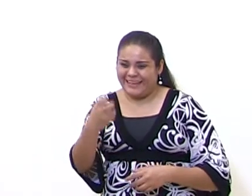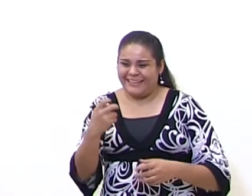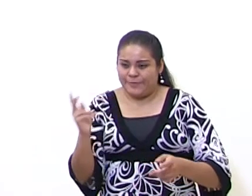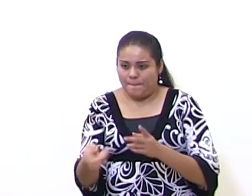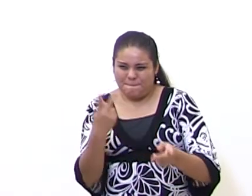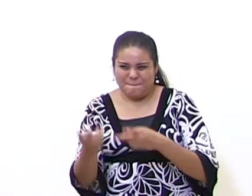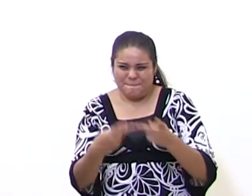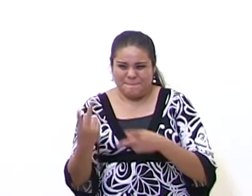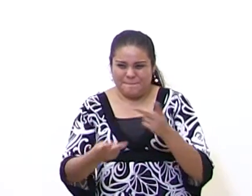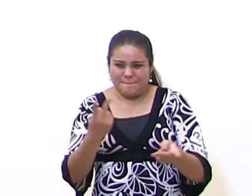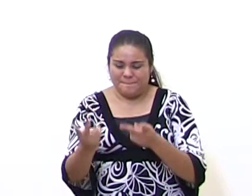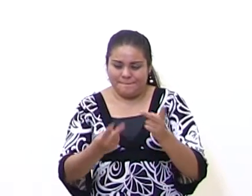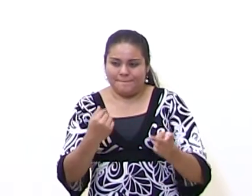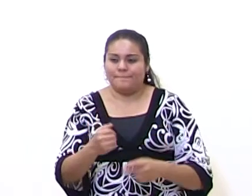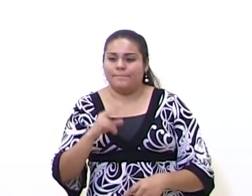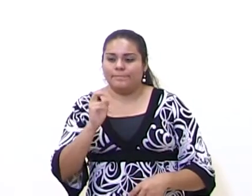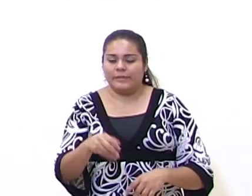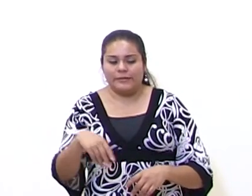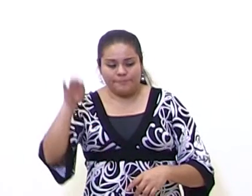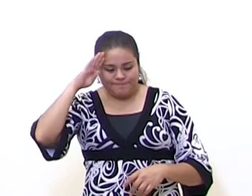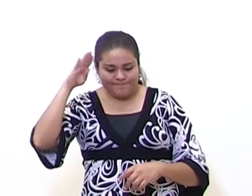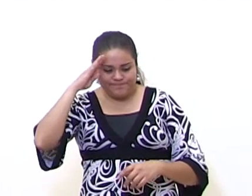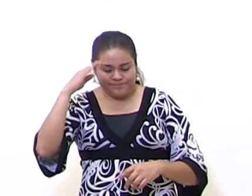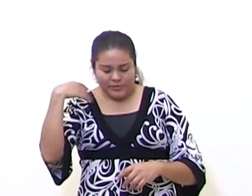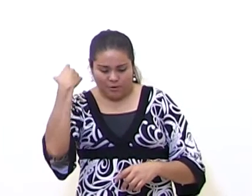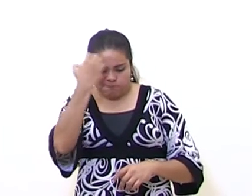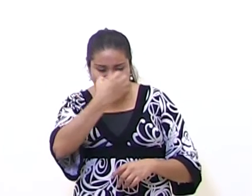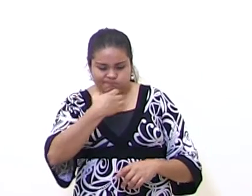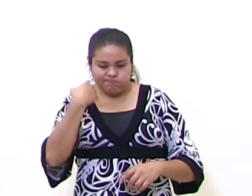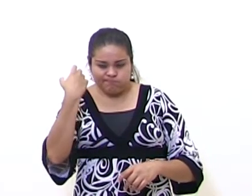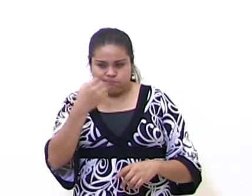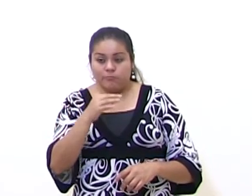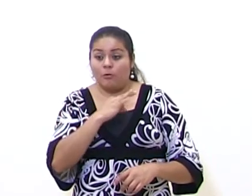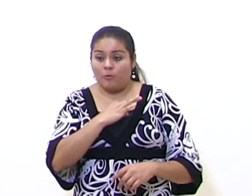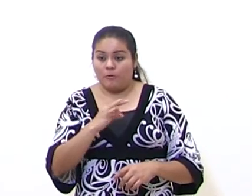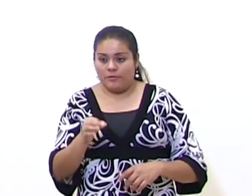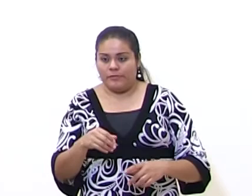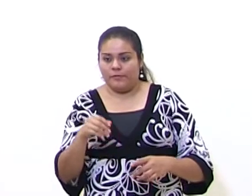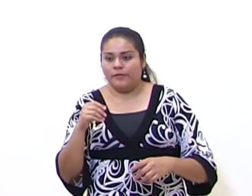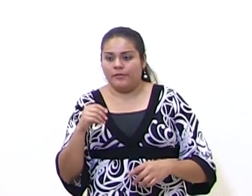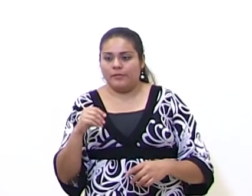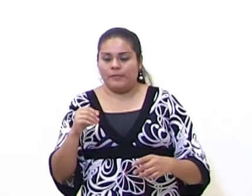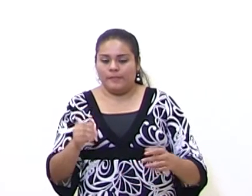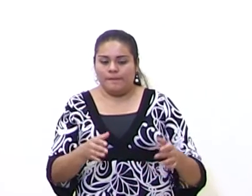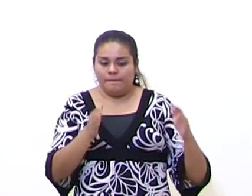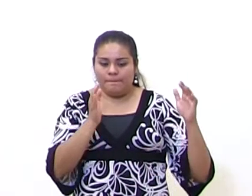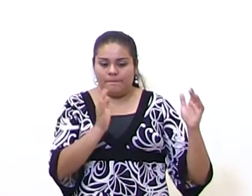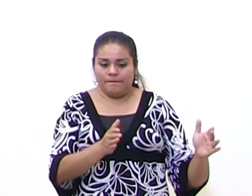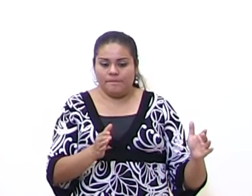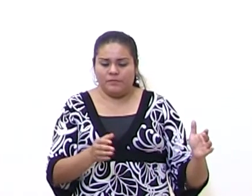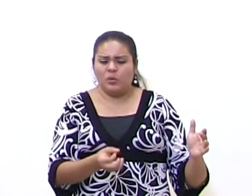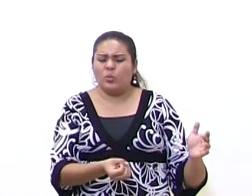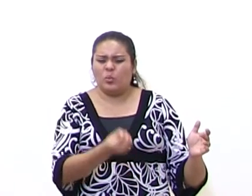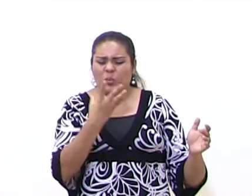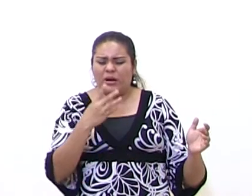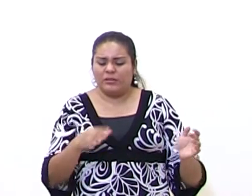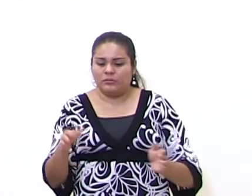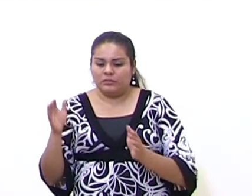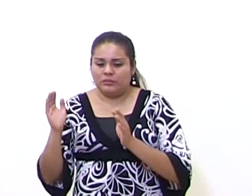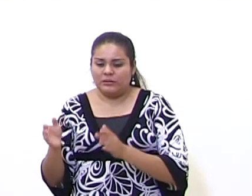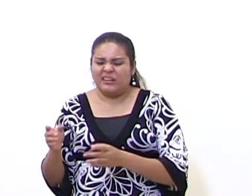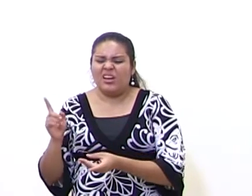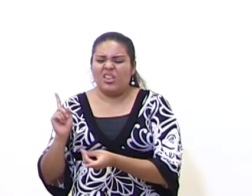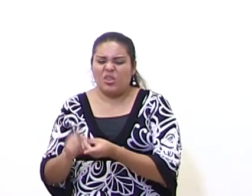información desde una vía cuantitativa y una vía cualitativa. Entonces